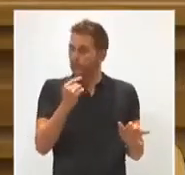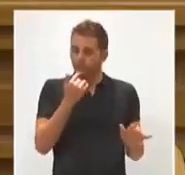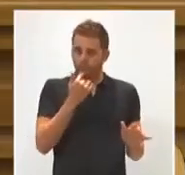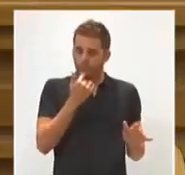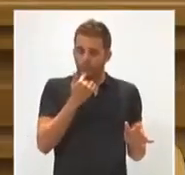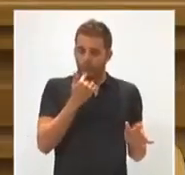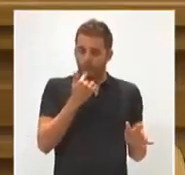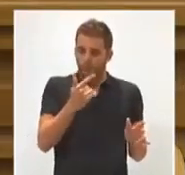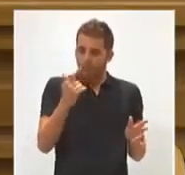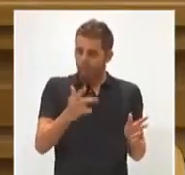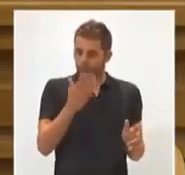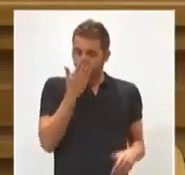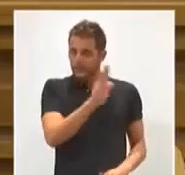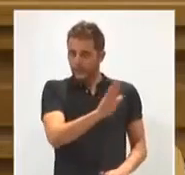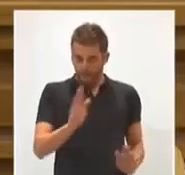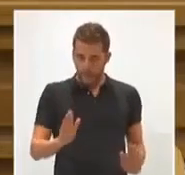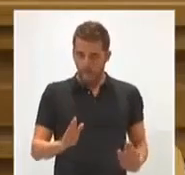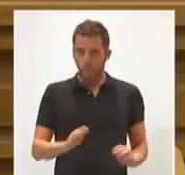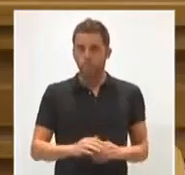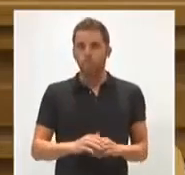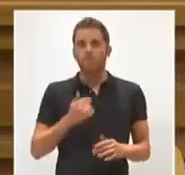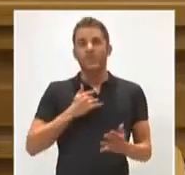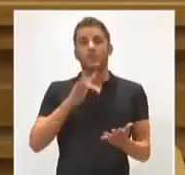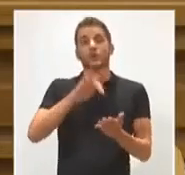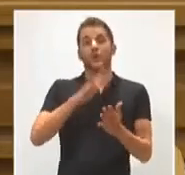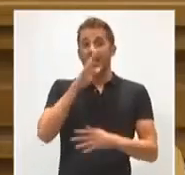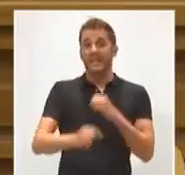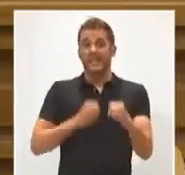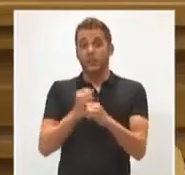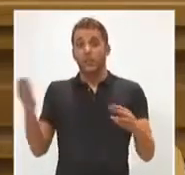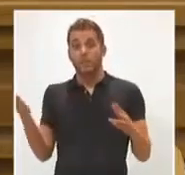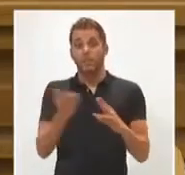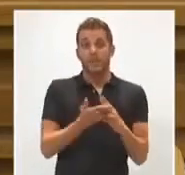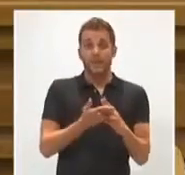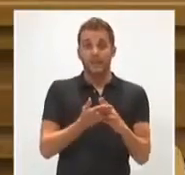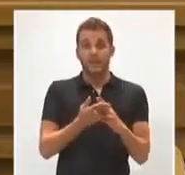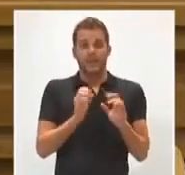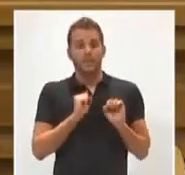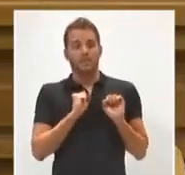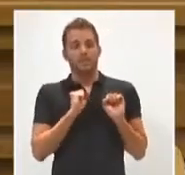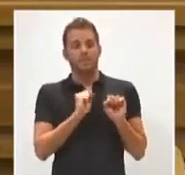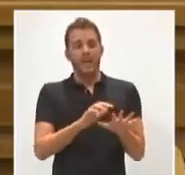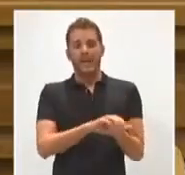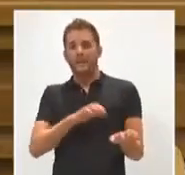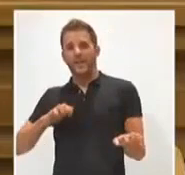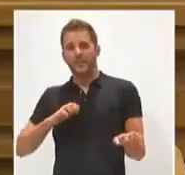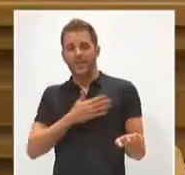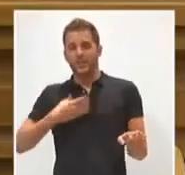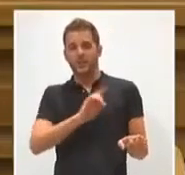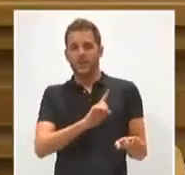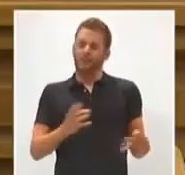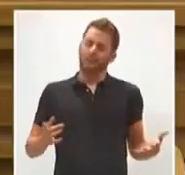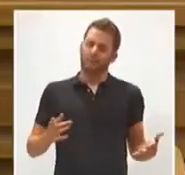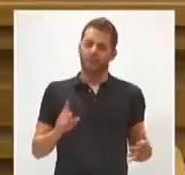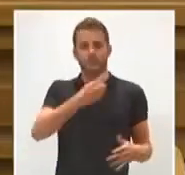ironía pues que ya a mitad de legislatura renuncie al ser mayoría si ustedes tendrían que intentar ser